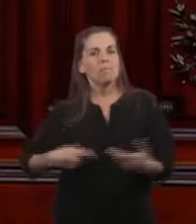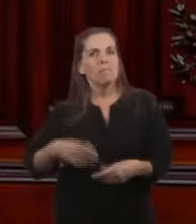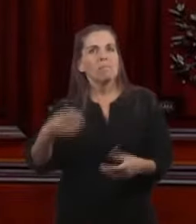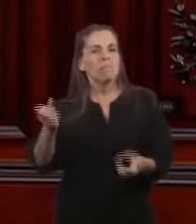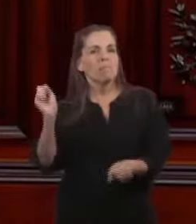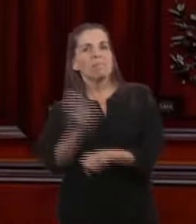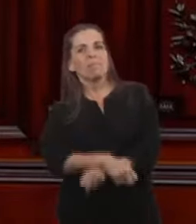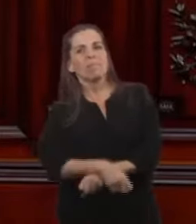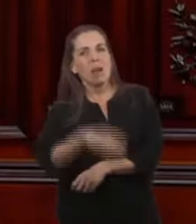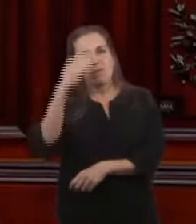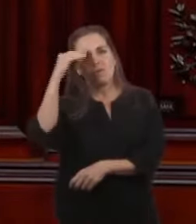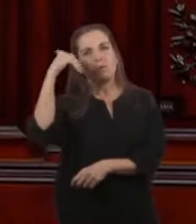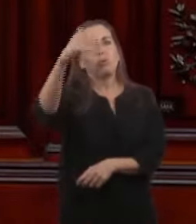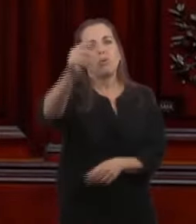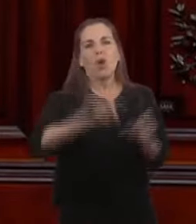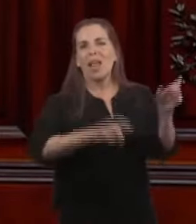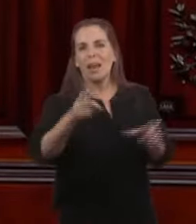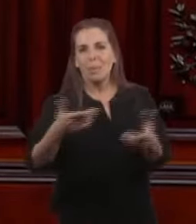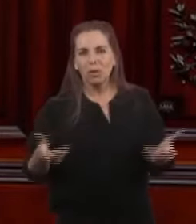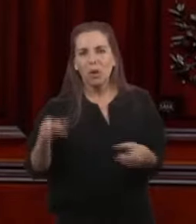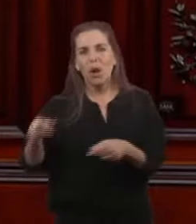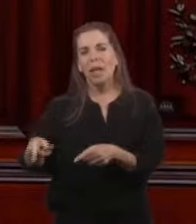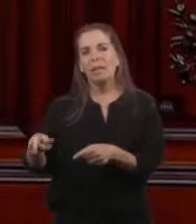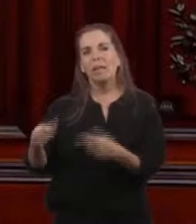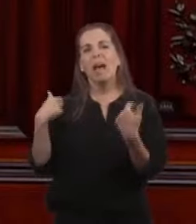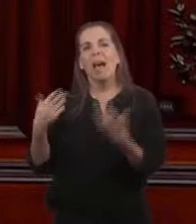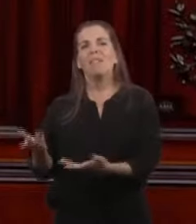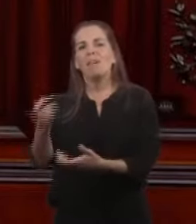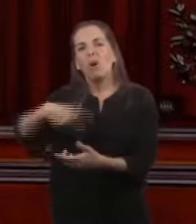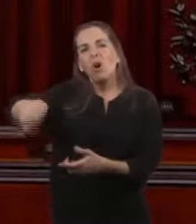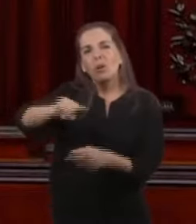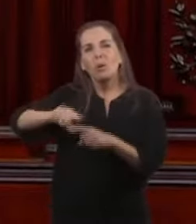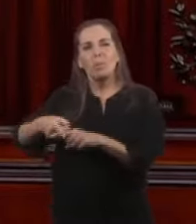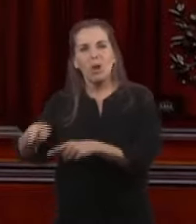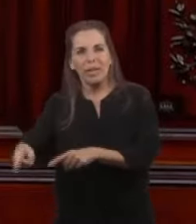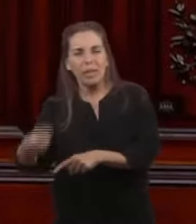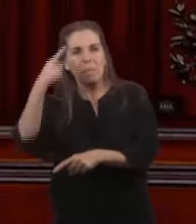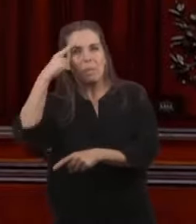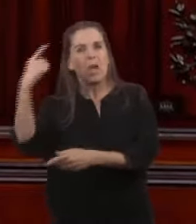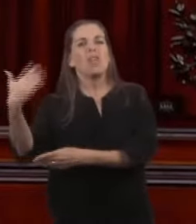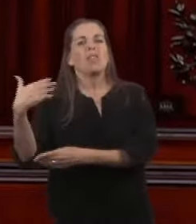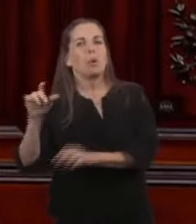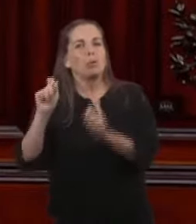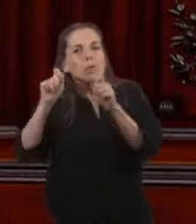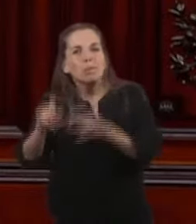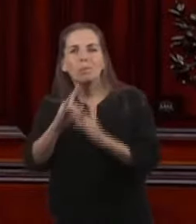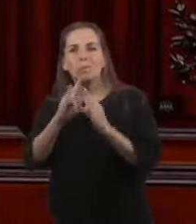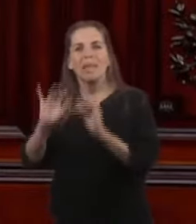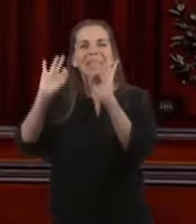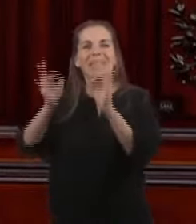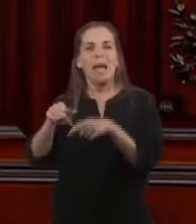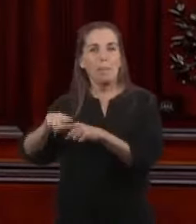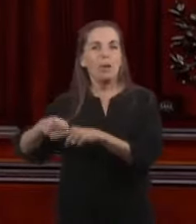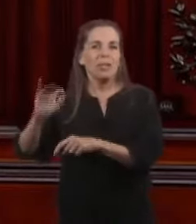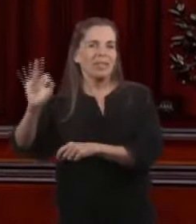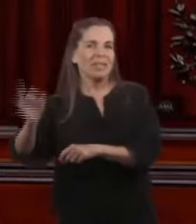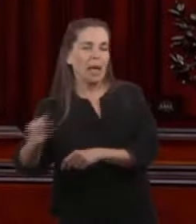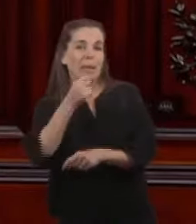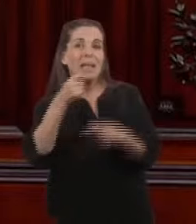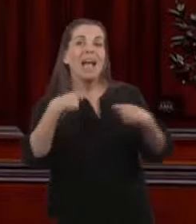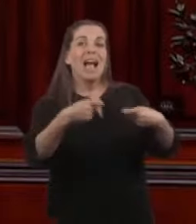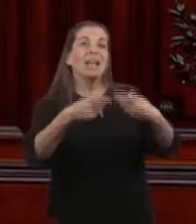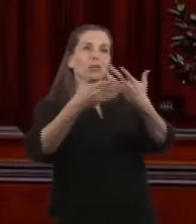puntitos políticos con algún discurso bien pensante en el camino porque el político sabe perfectamente que cuando aumenta el gasto